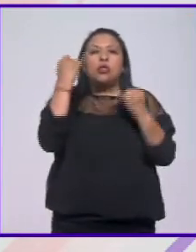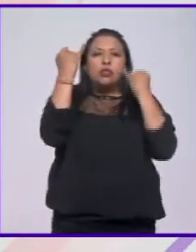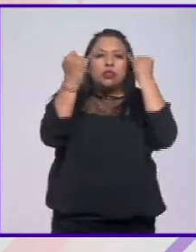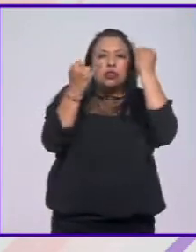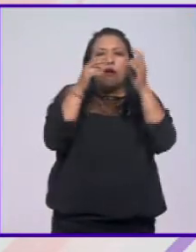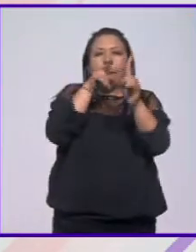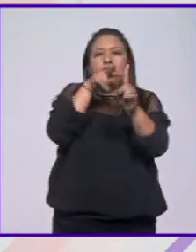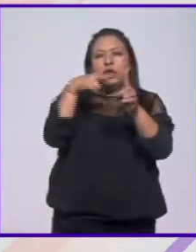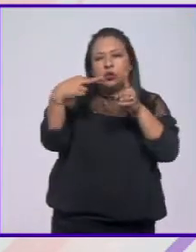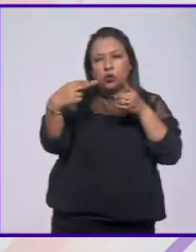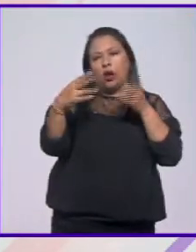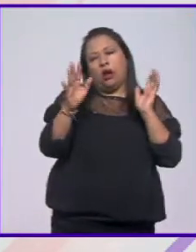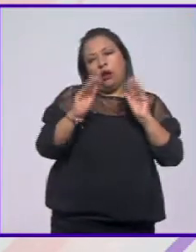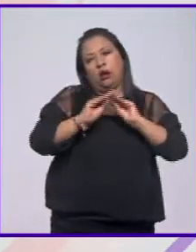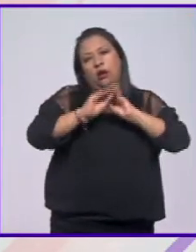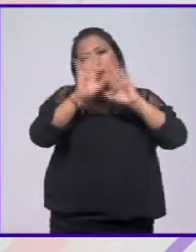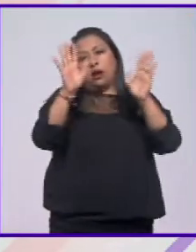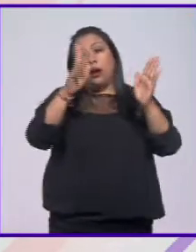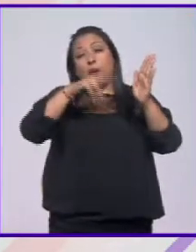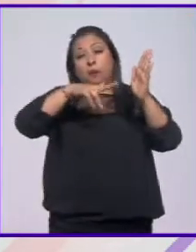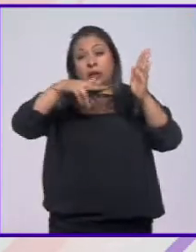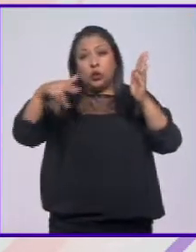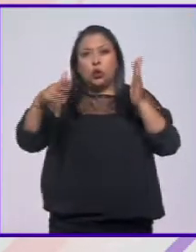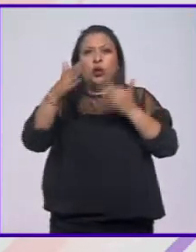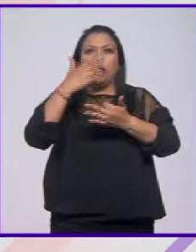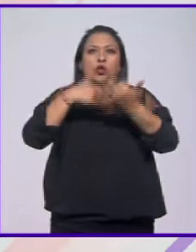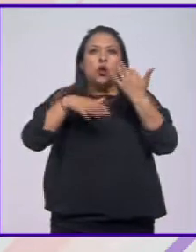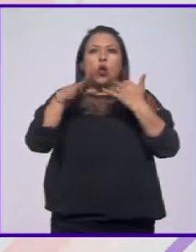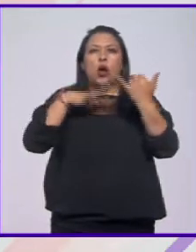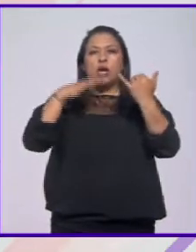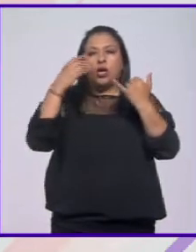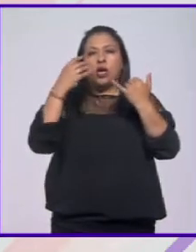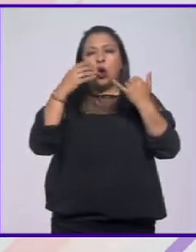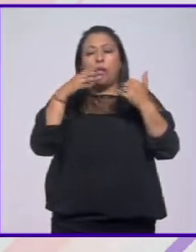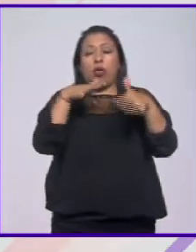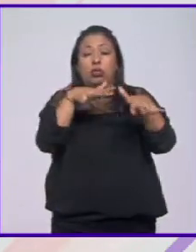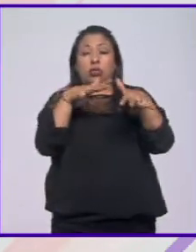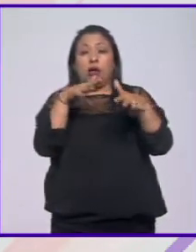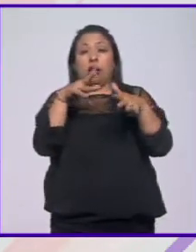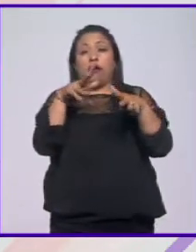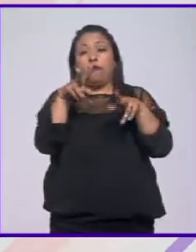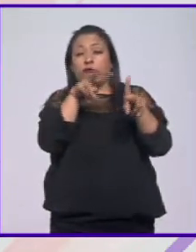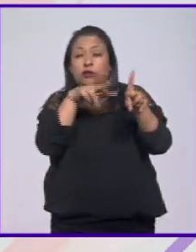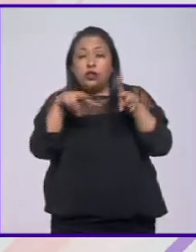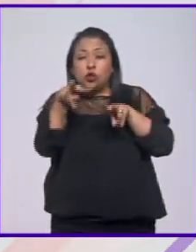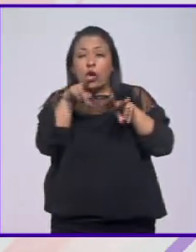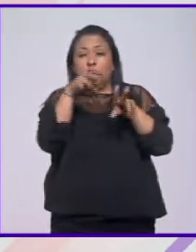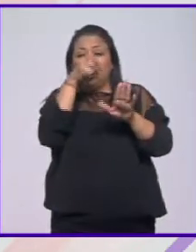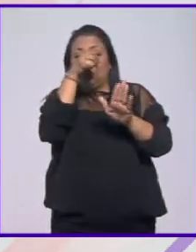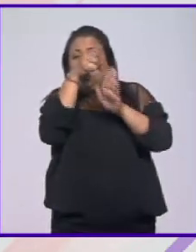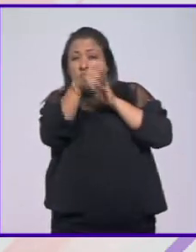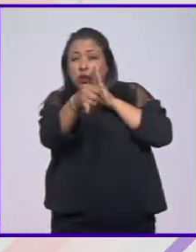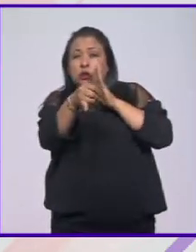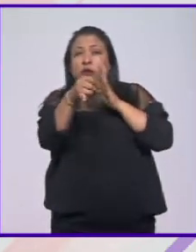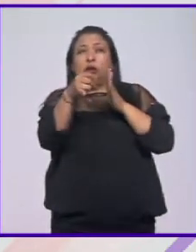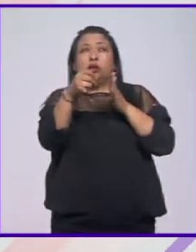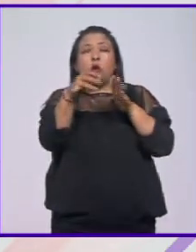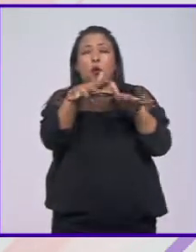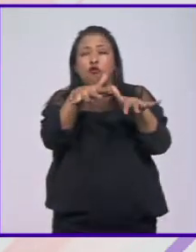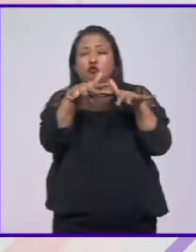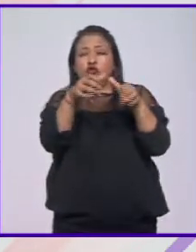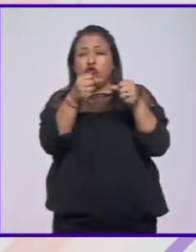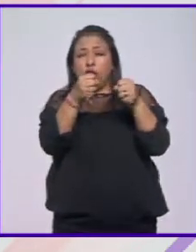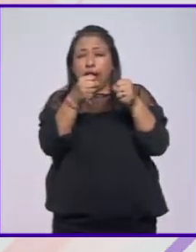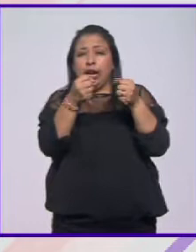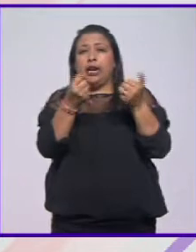ilusión visual, porque obviamente pues, claro, en la pintura es todo, es una ilusión visual, de profundidad, de